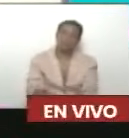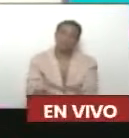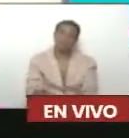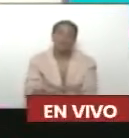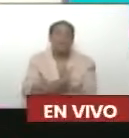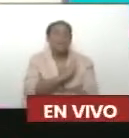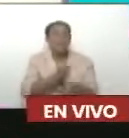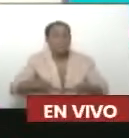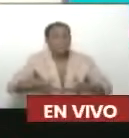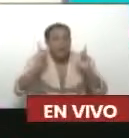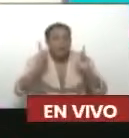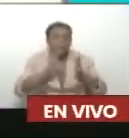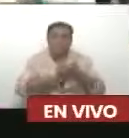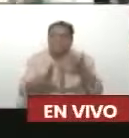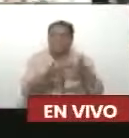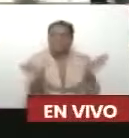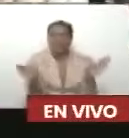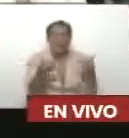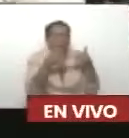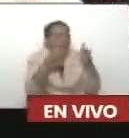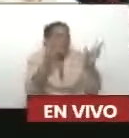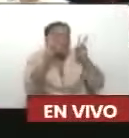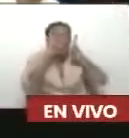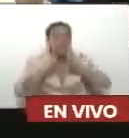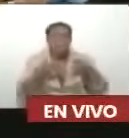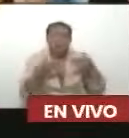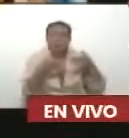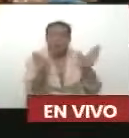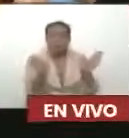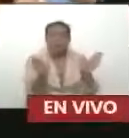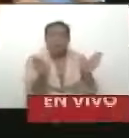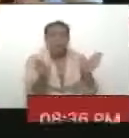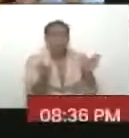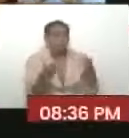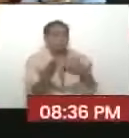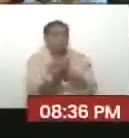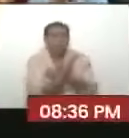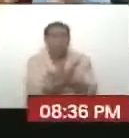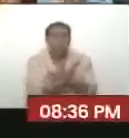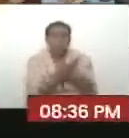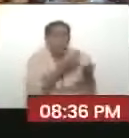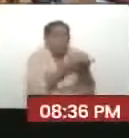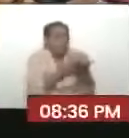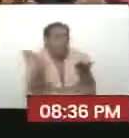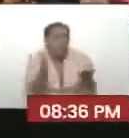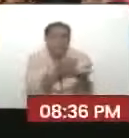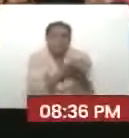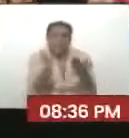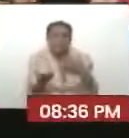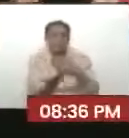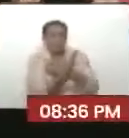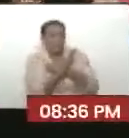las sanciones, levanten las sanciones, dejen el chantaje.